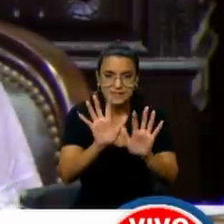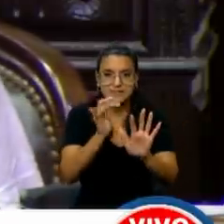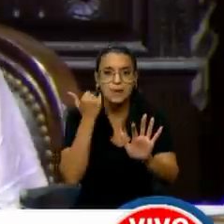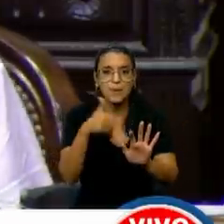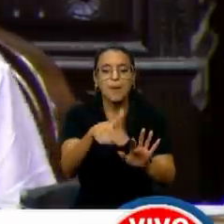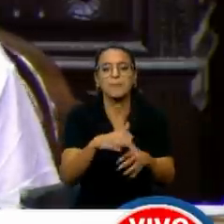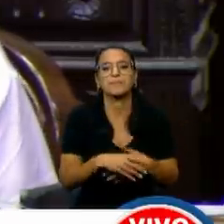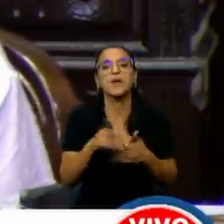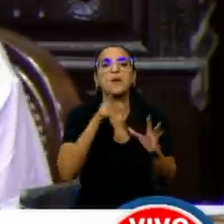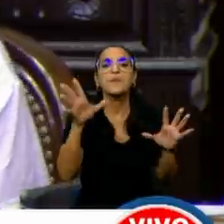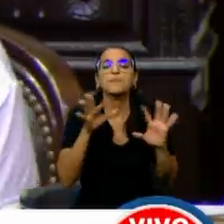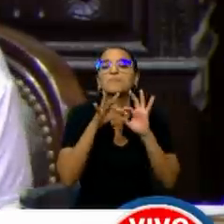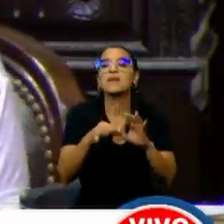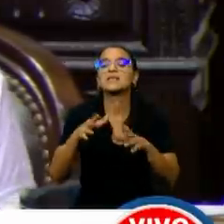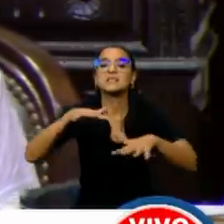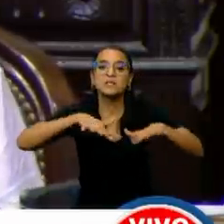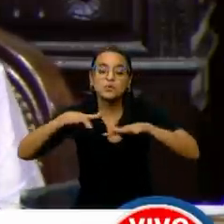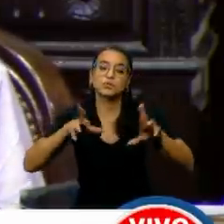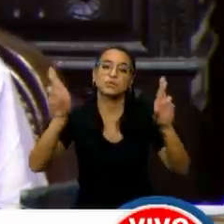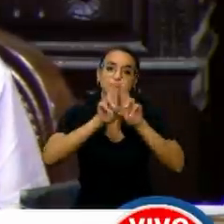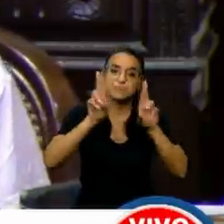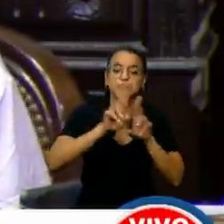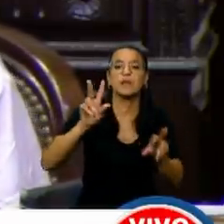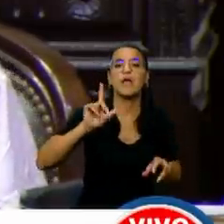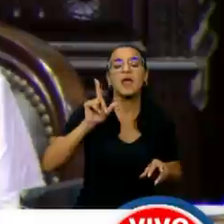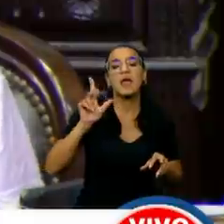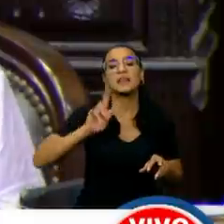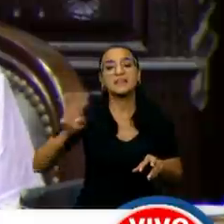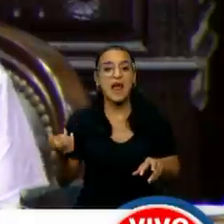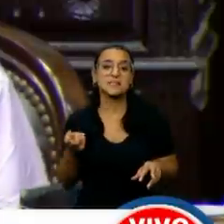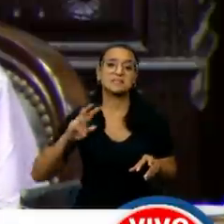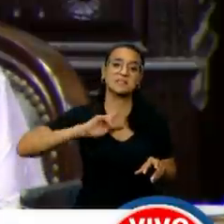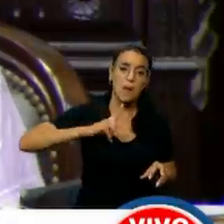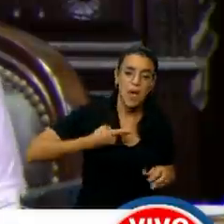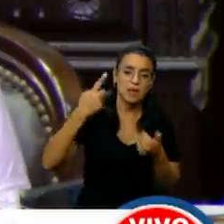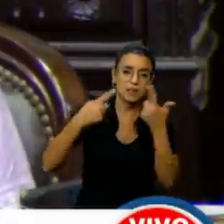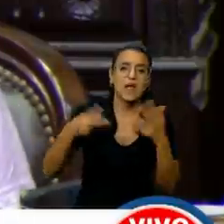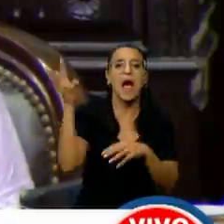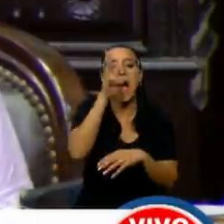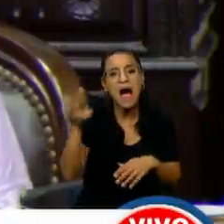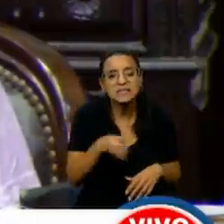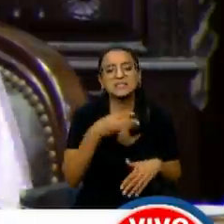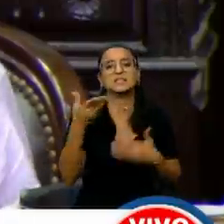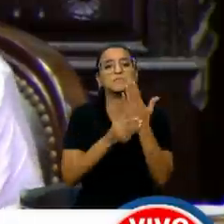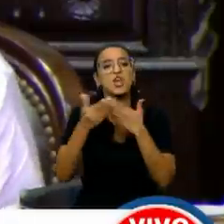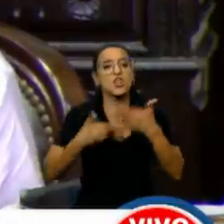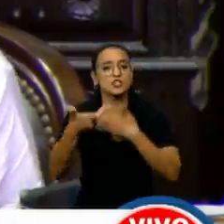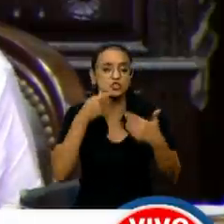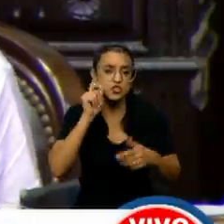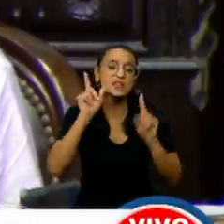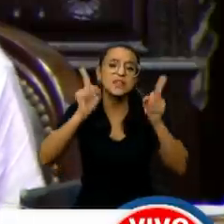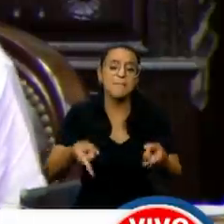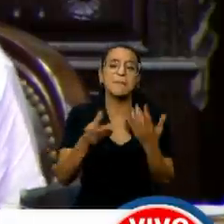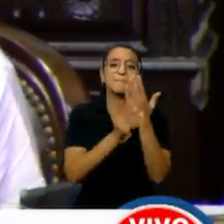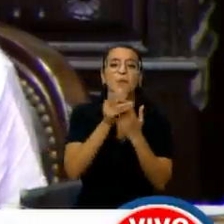vinculadas a la situación de las mujeres lesbianas varones trans travestis y tienen que ver con el anses con el misterio desarrollo social y por supuesto al ministerio